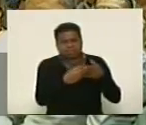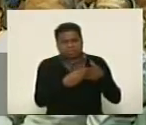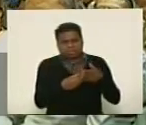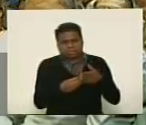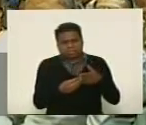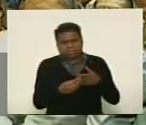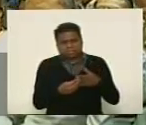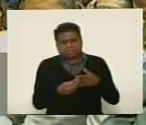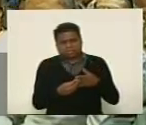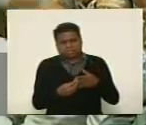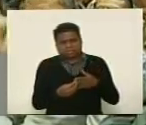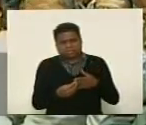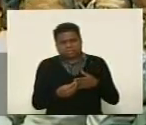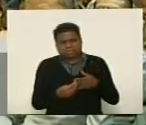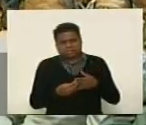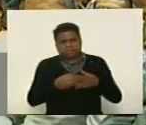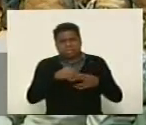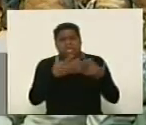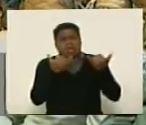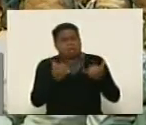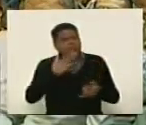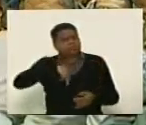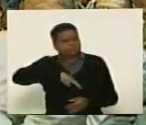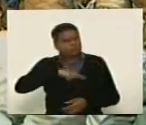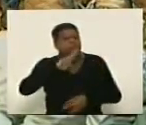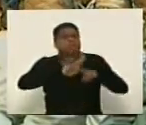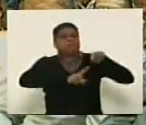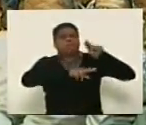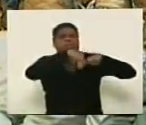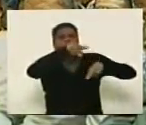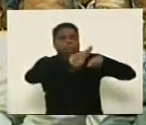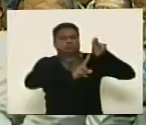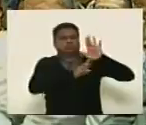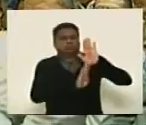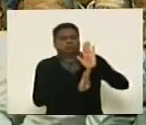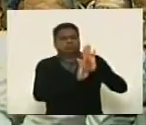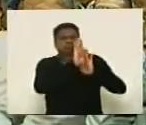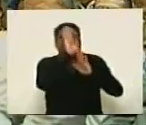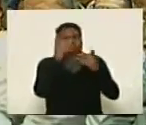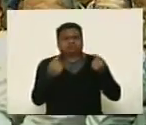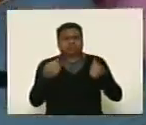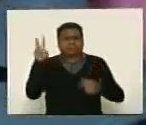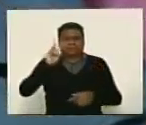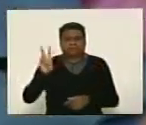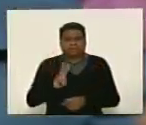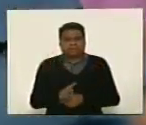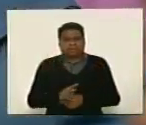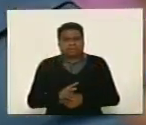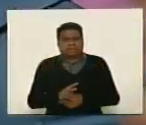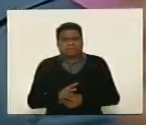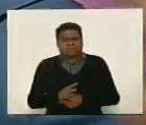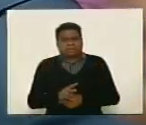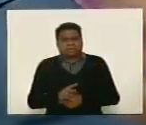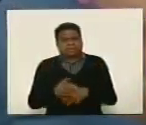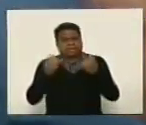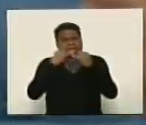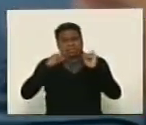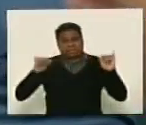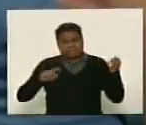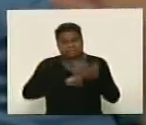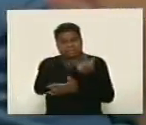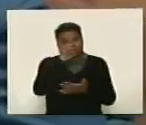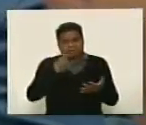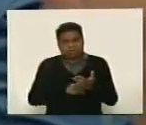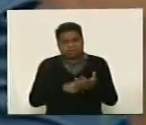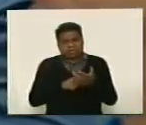financiera que estamos como que construyendo en la economía venezolana, para que sea soberana e independiente, con